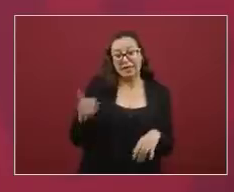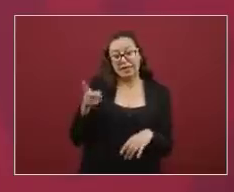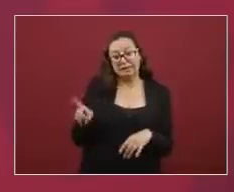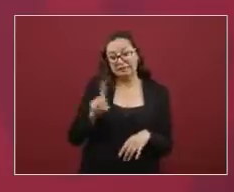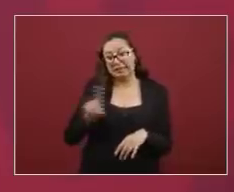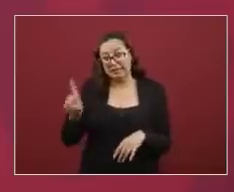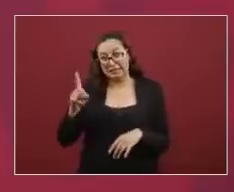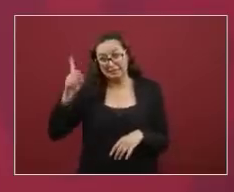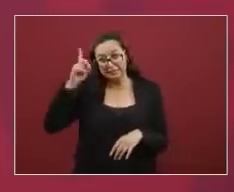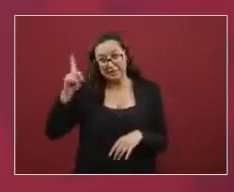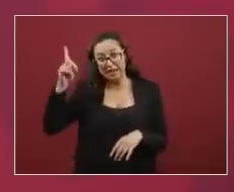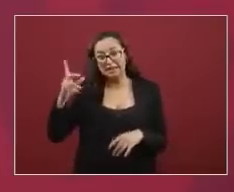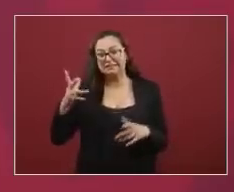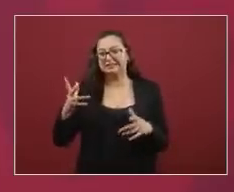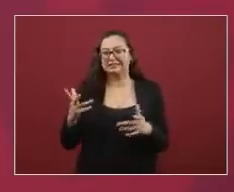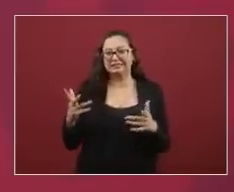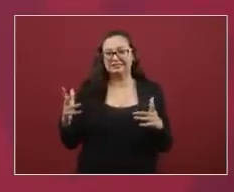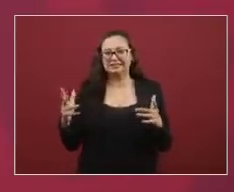se